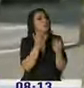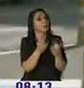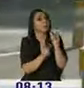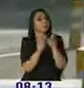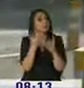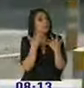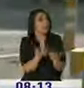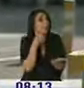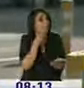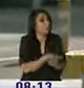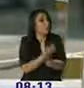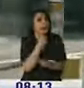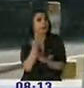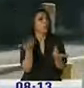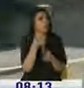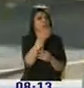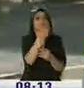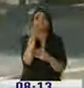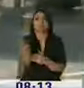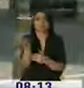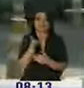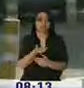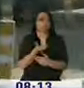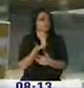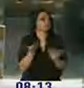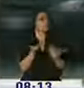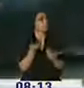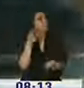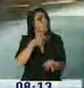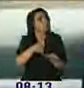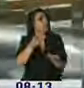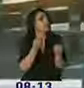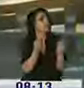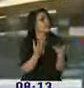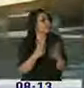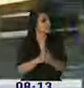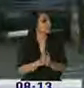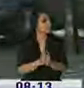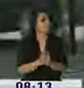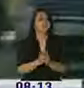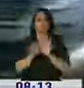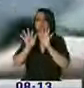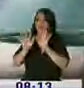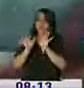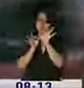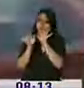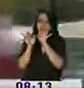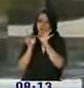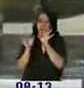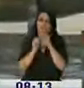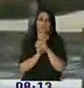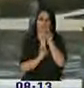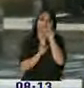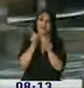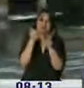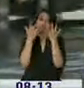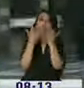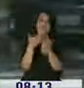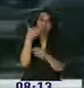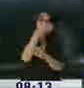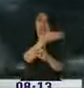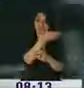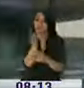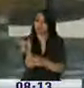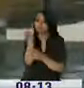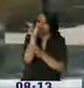acudir? ¿Cuáles son las agencias? Y también, ¿cuál es el valor de este TAC? A ver, los ciudadanos que quieran acceder a